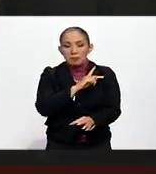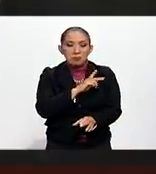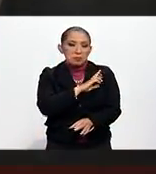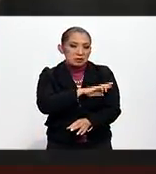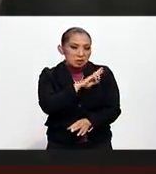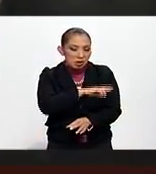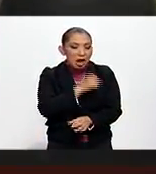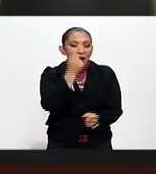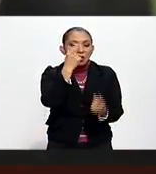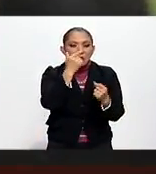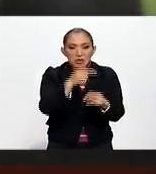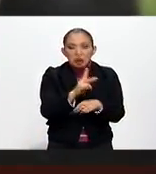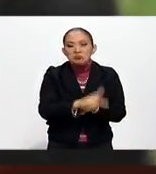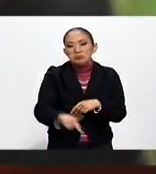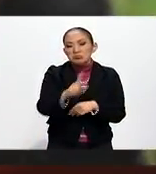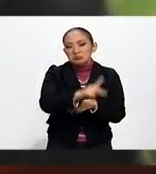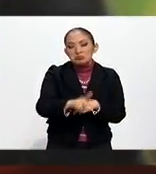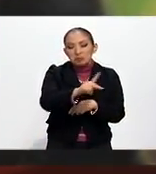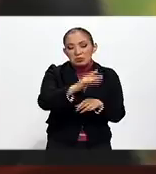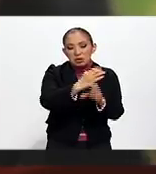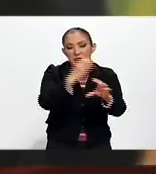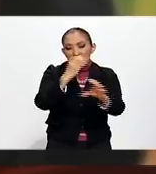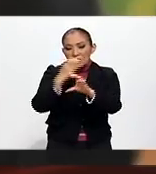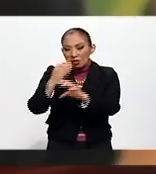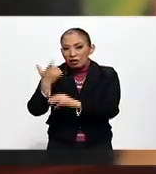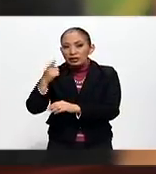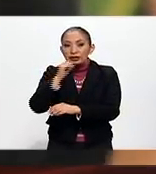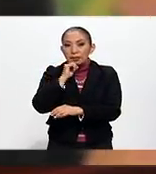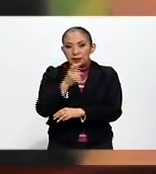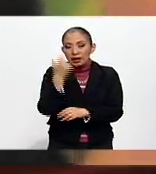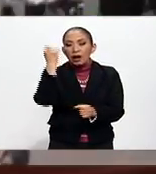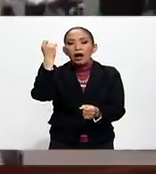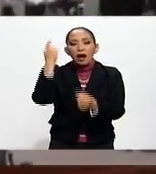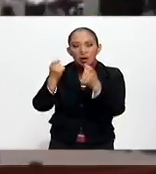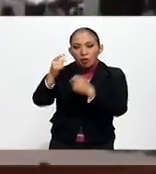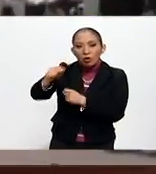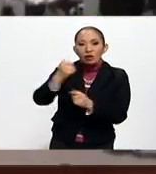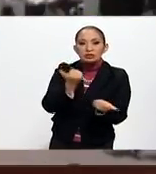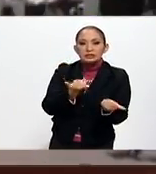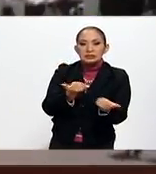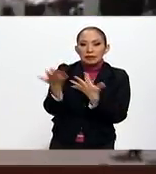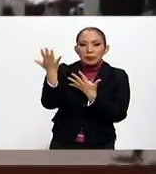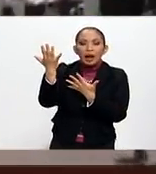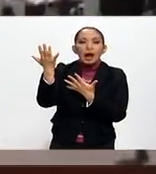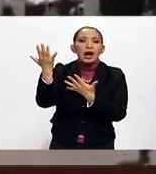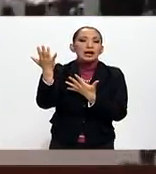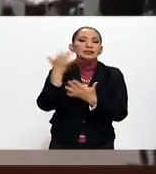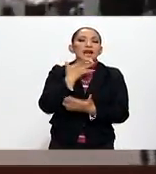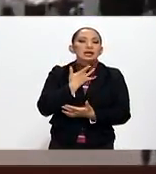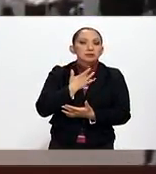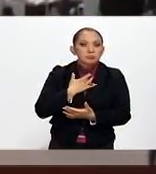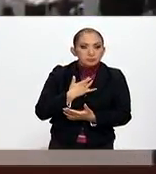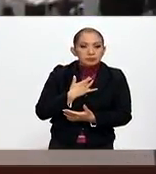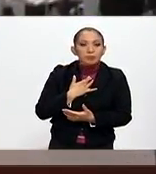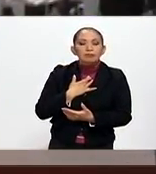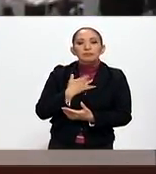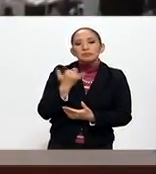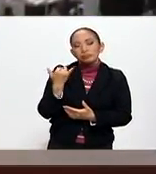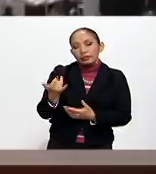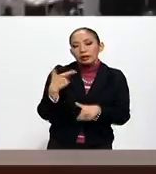particulares, algunos del transporte público, y incluidos también los que transportan gasolina,